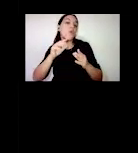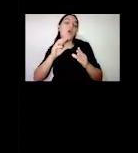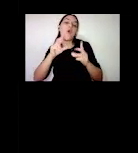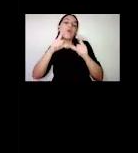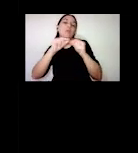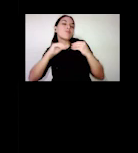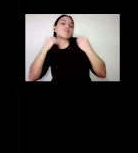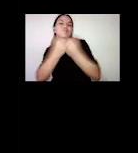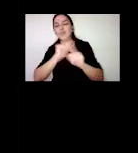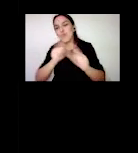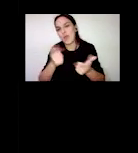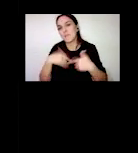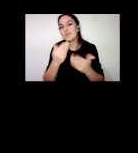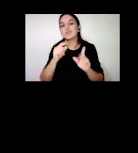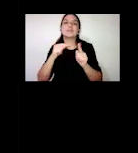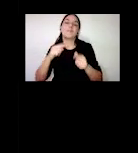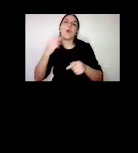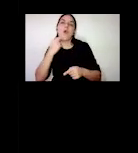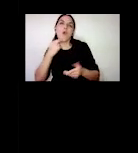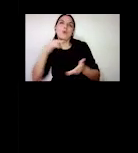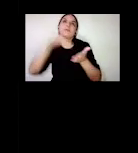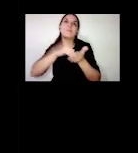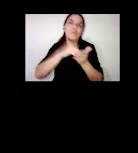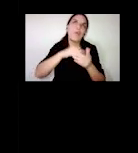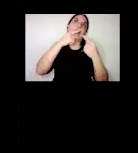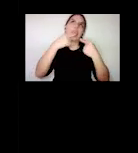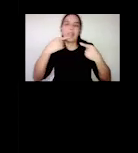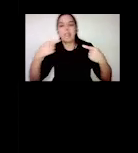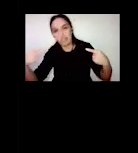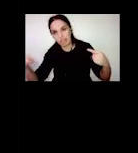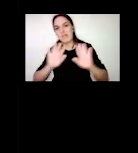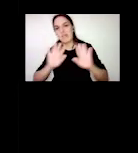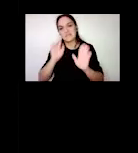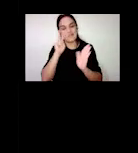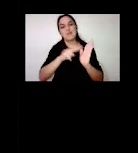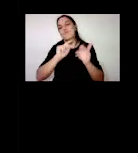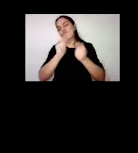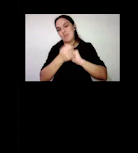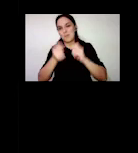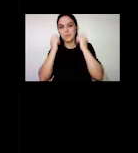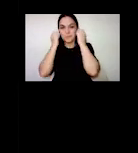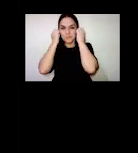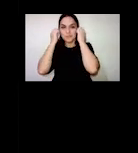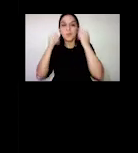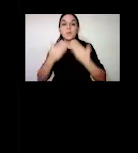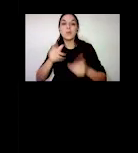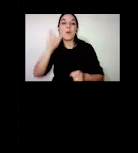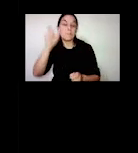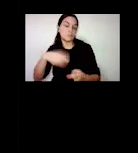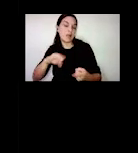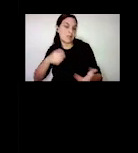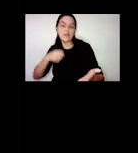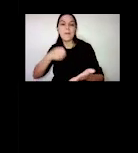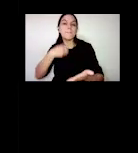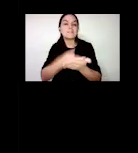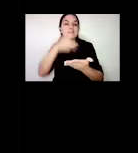por eso que ustedes ven estos números así, medios estrambóticos, por decirlo de alguna manera. Entonces, bueno, ¿quiénes están obligados a presentar declaración